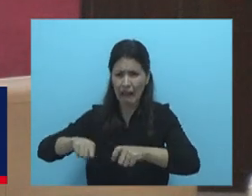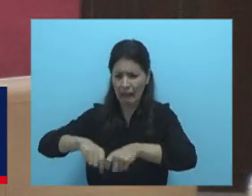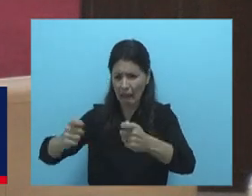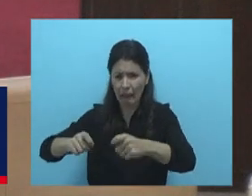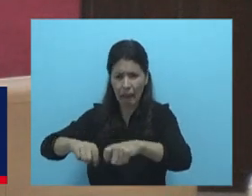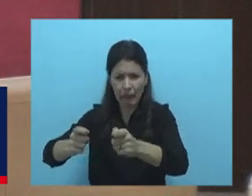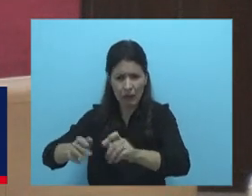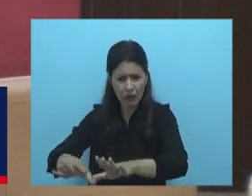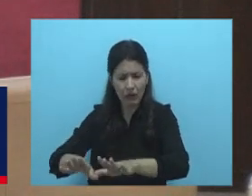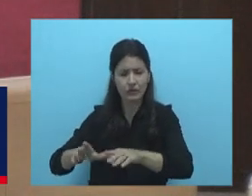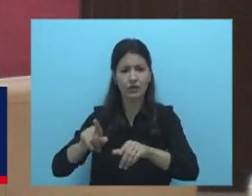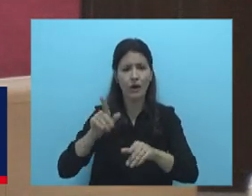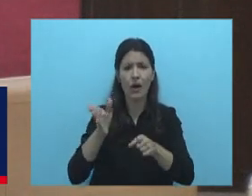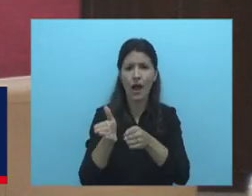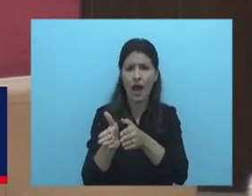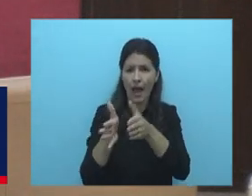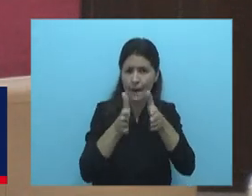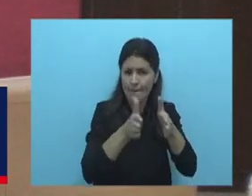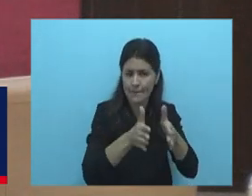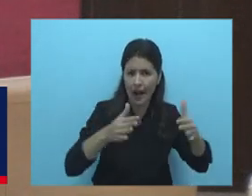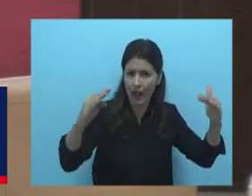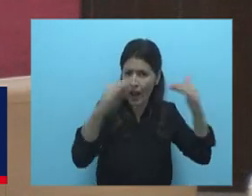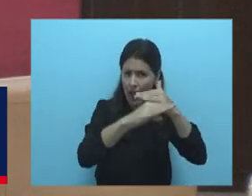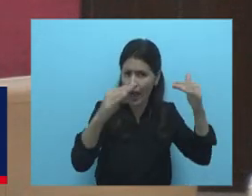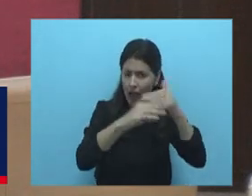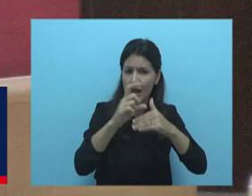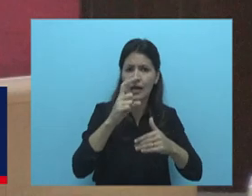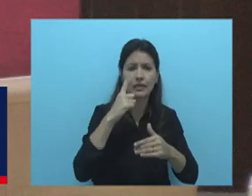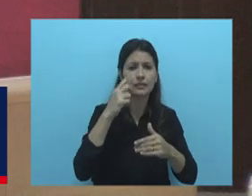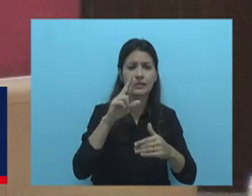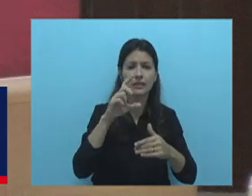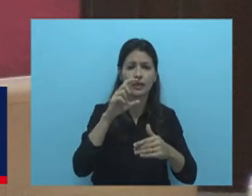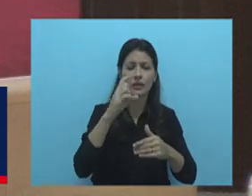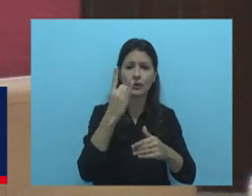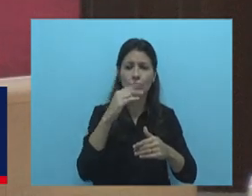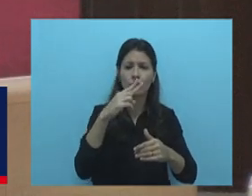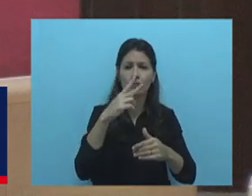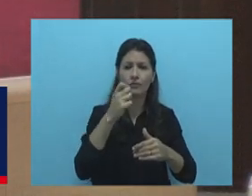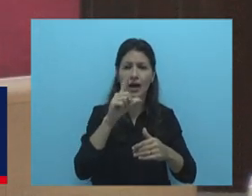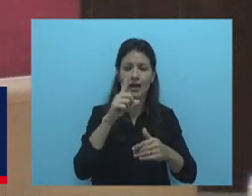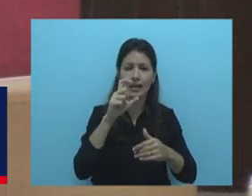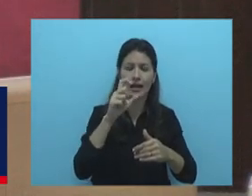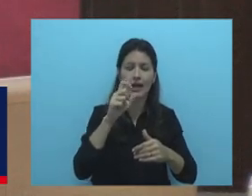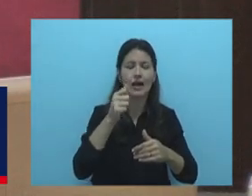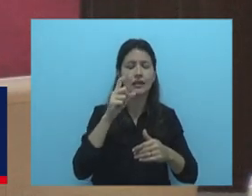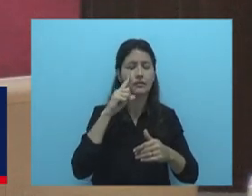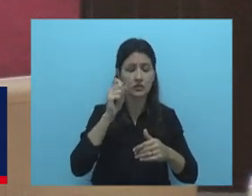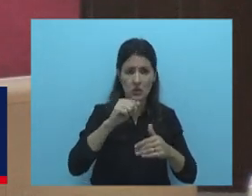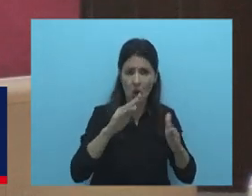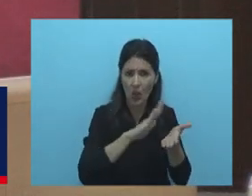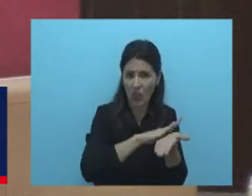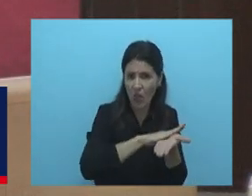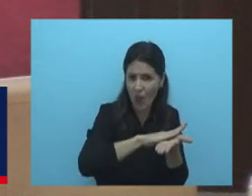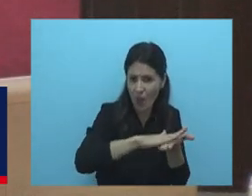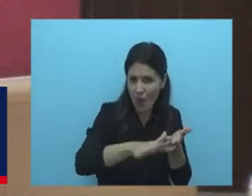es una ruta de Europa, podríamos decir, comparada, y es a 80, creo que alguna